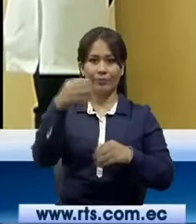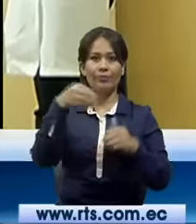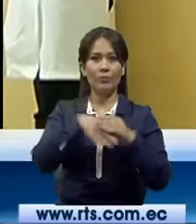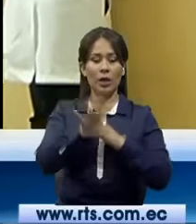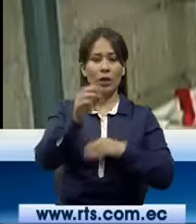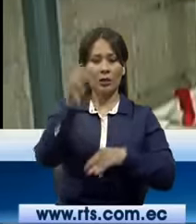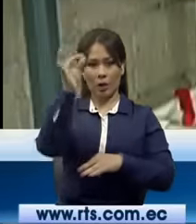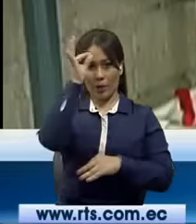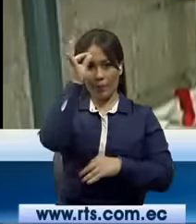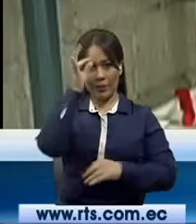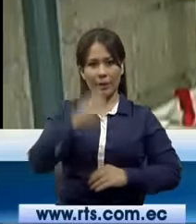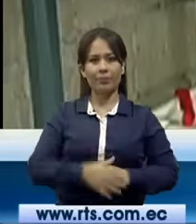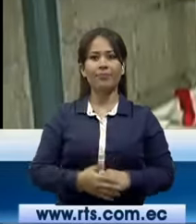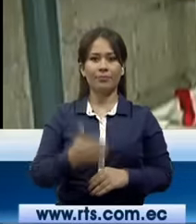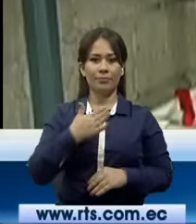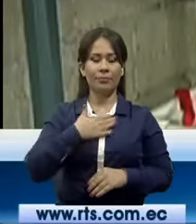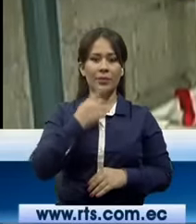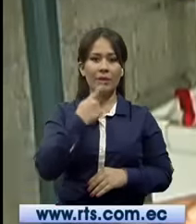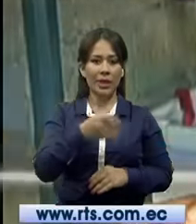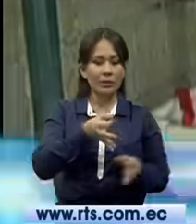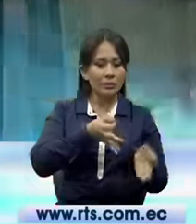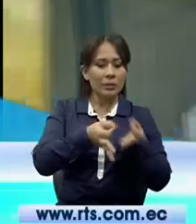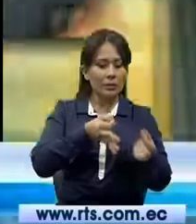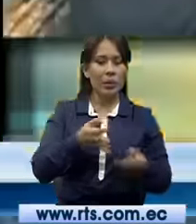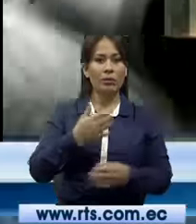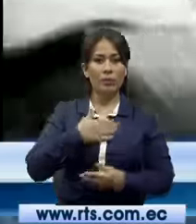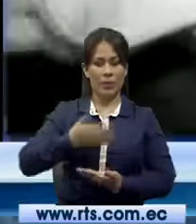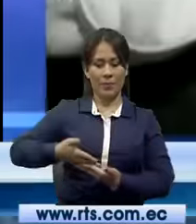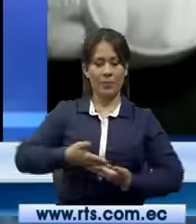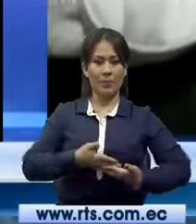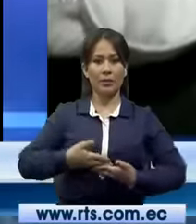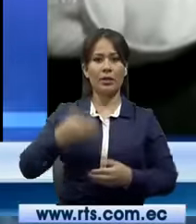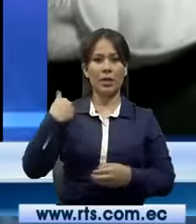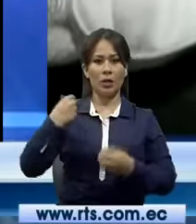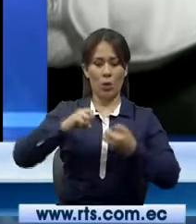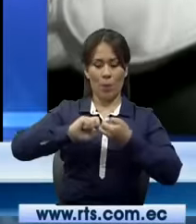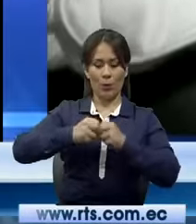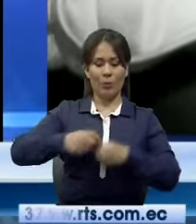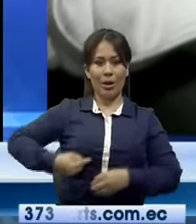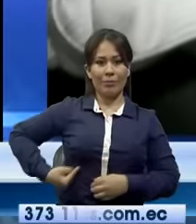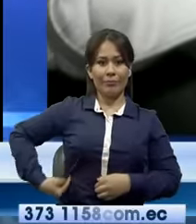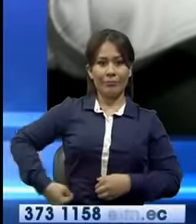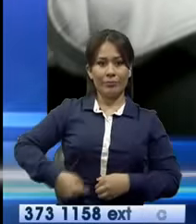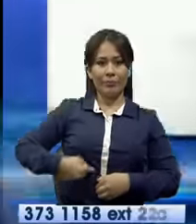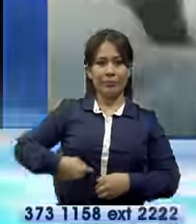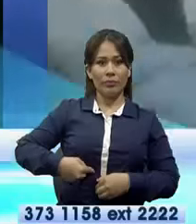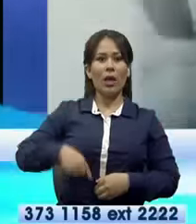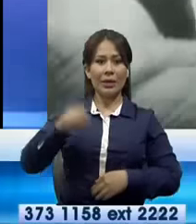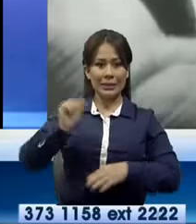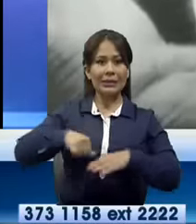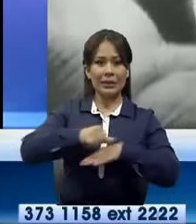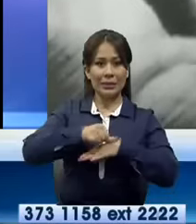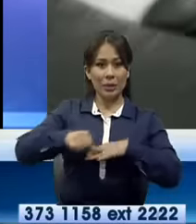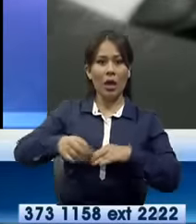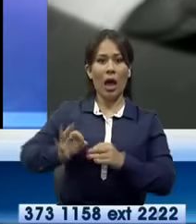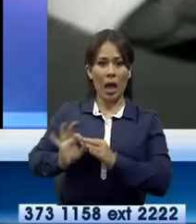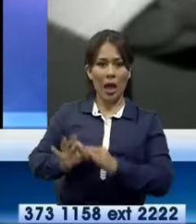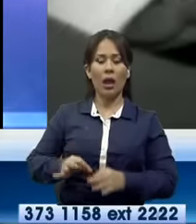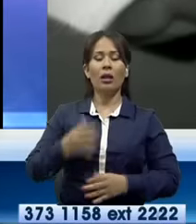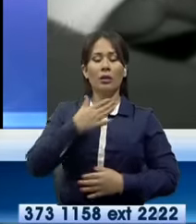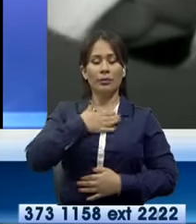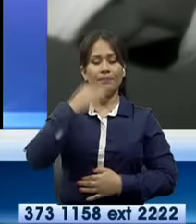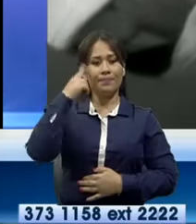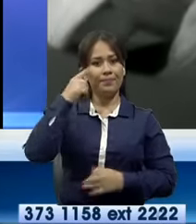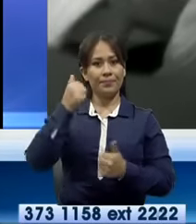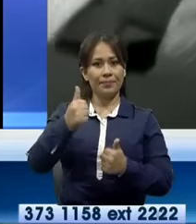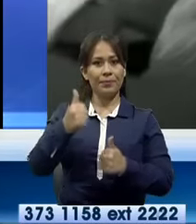intervenida. Me dijeron que la bebé tiene un caliche sobre el colon. Sí, salió bien la operación y yo me dijo que está bien.